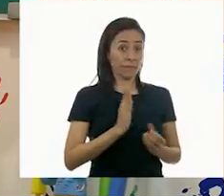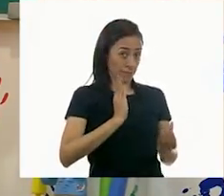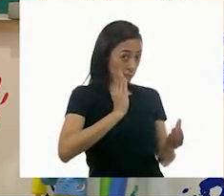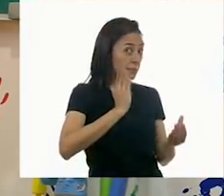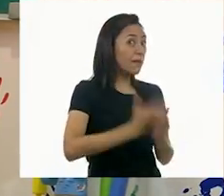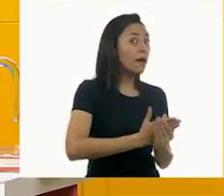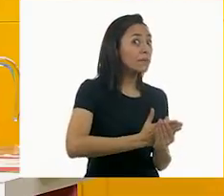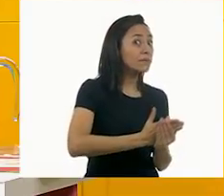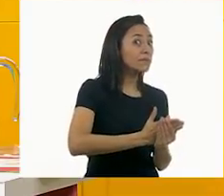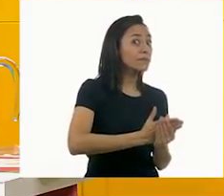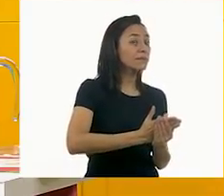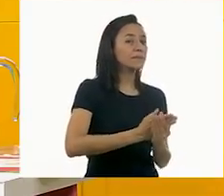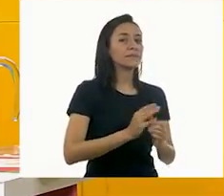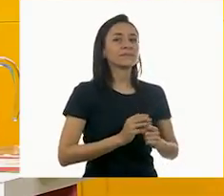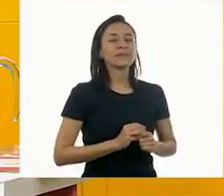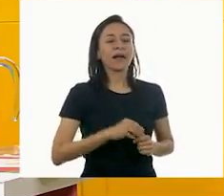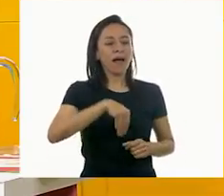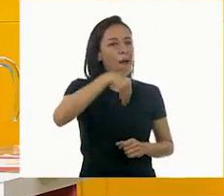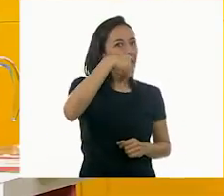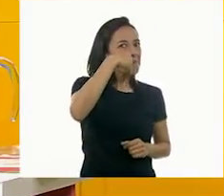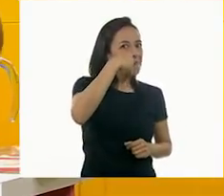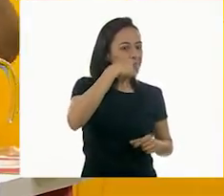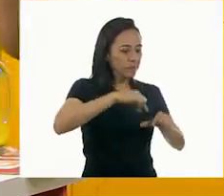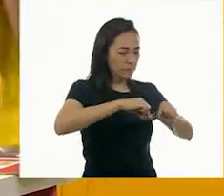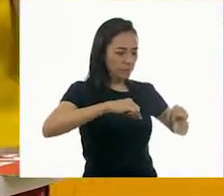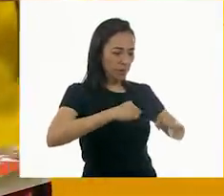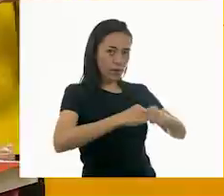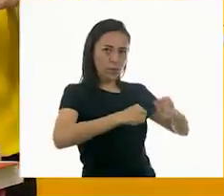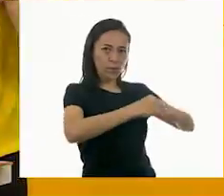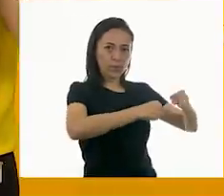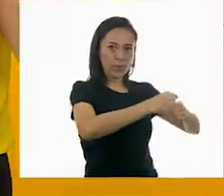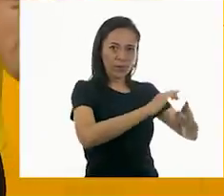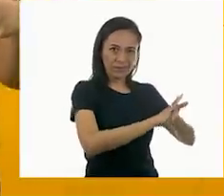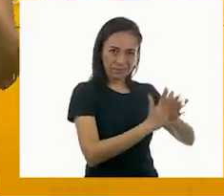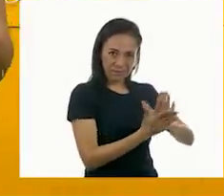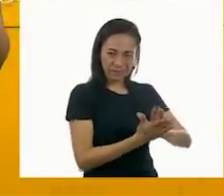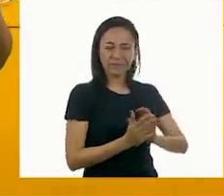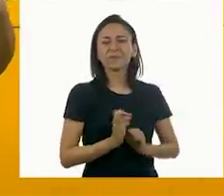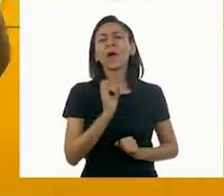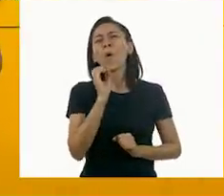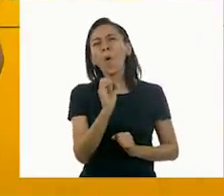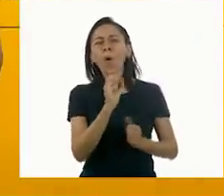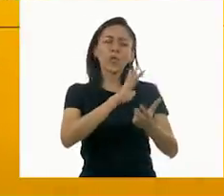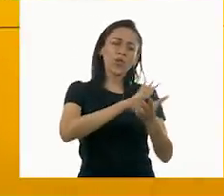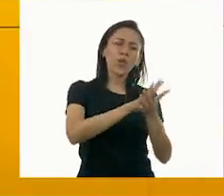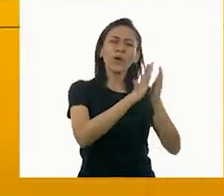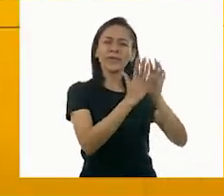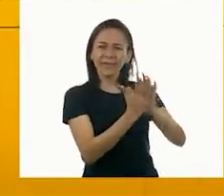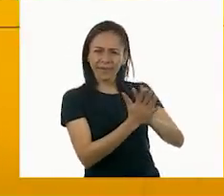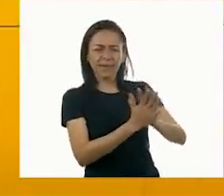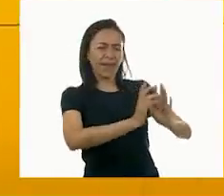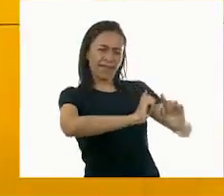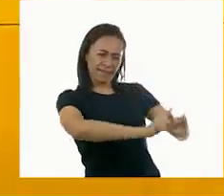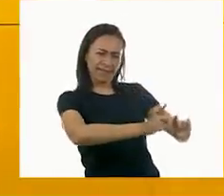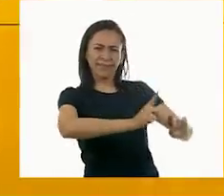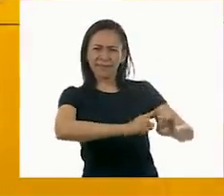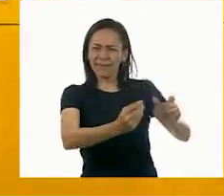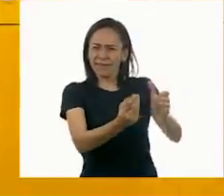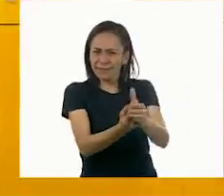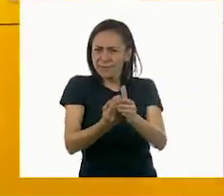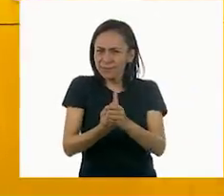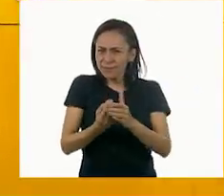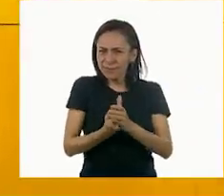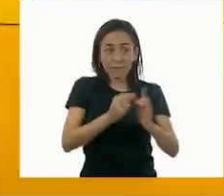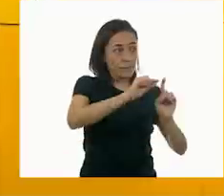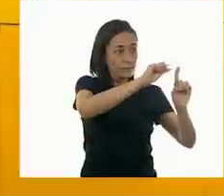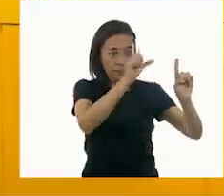¿Flautas? Muy bien. Algunos tipos de tortilla diferentes en varias regiones